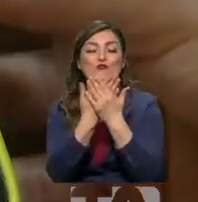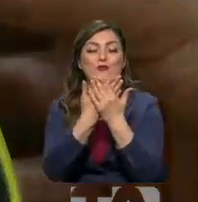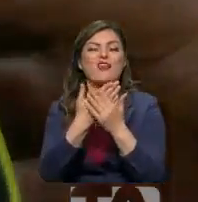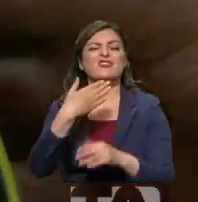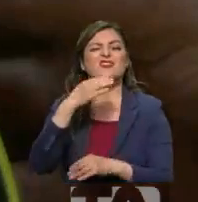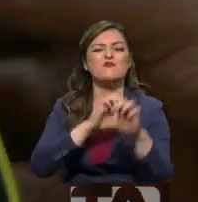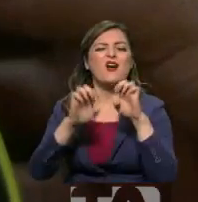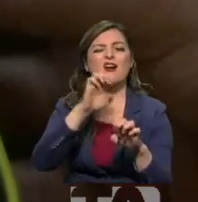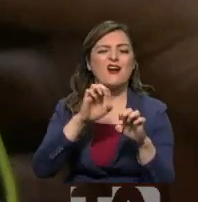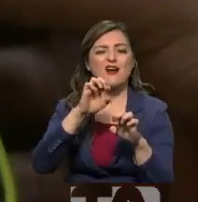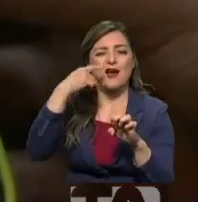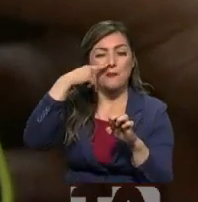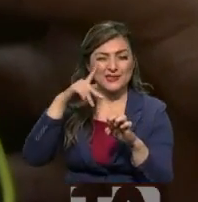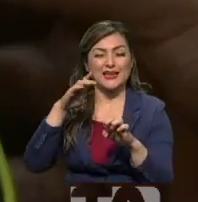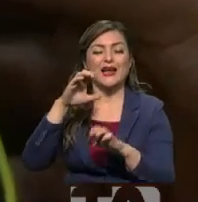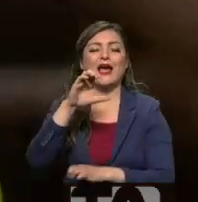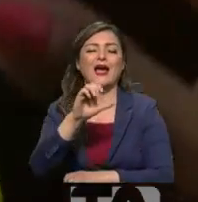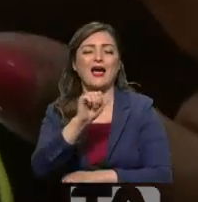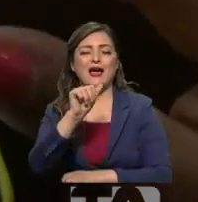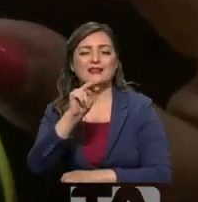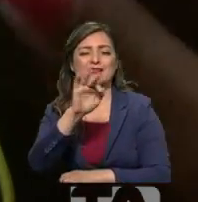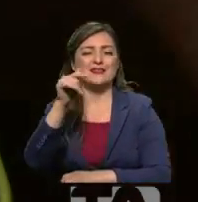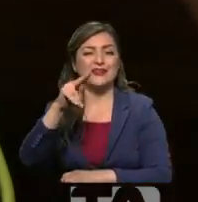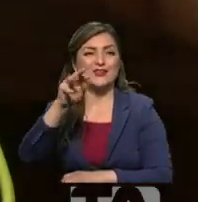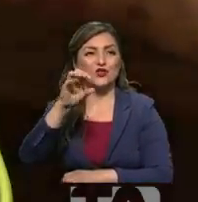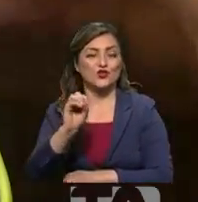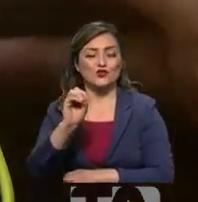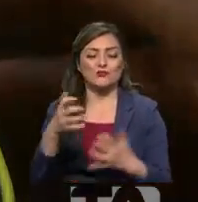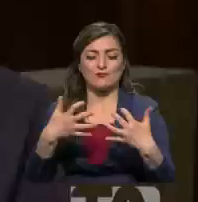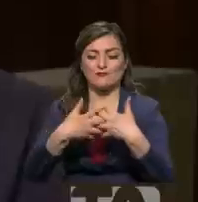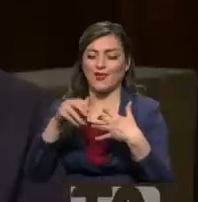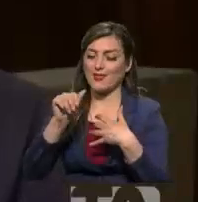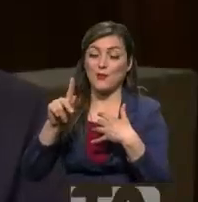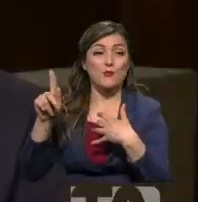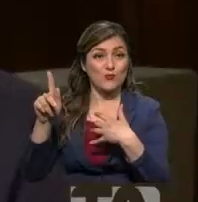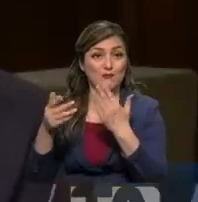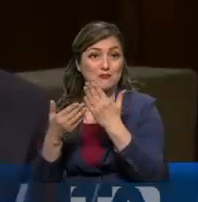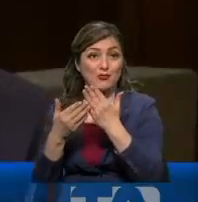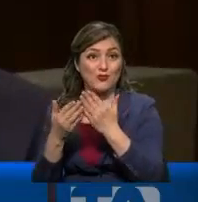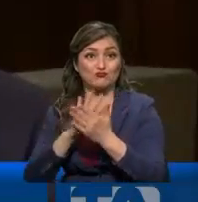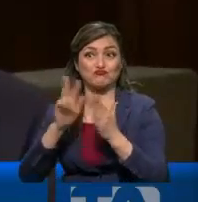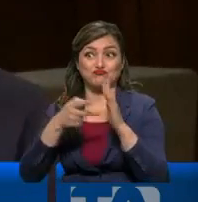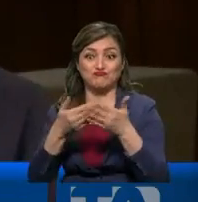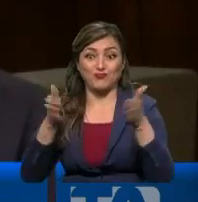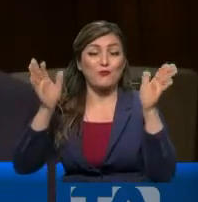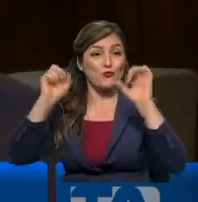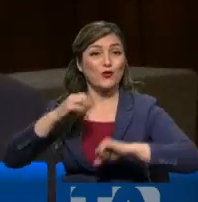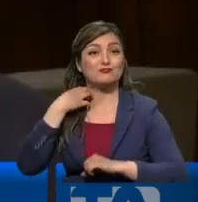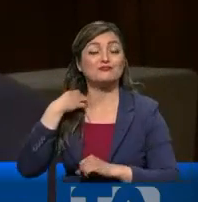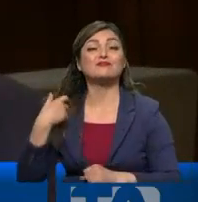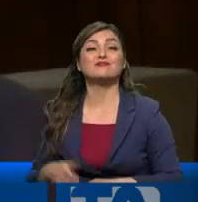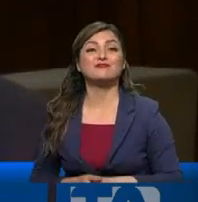tiene estrecha relación con una aplicación móvil que podría permitir la reactivación de eventos. Esta aplicación lo que hace es